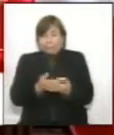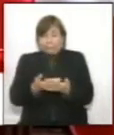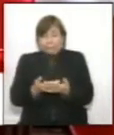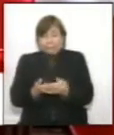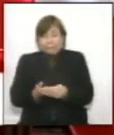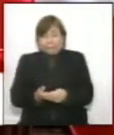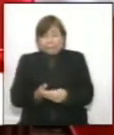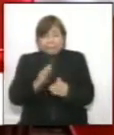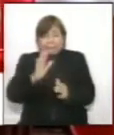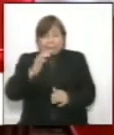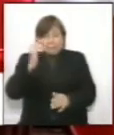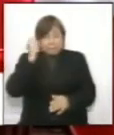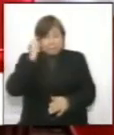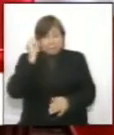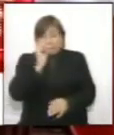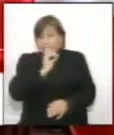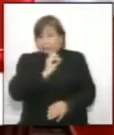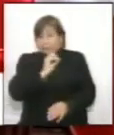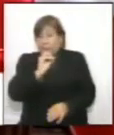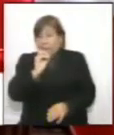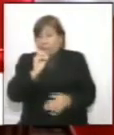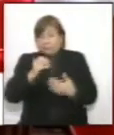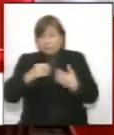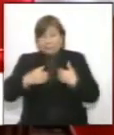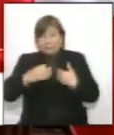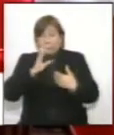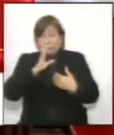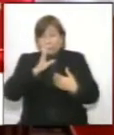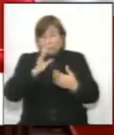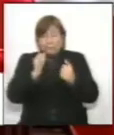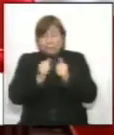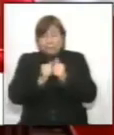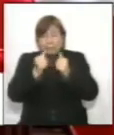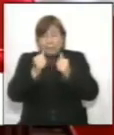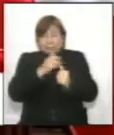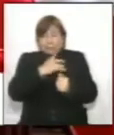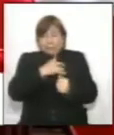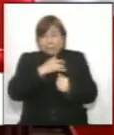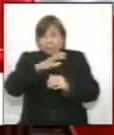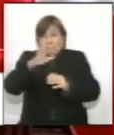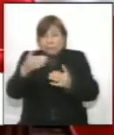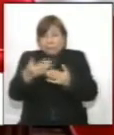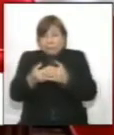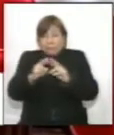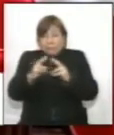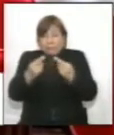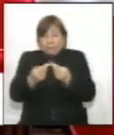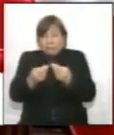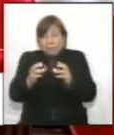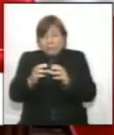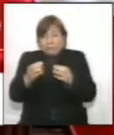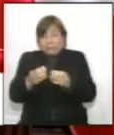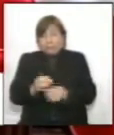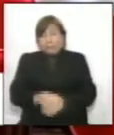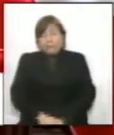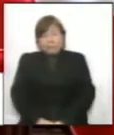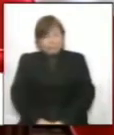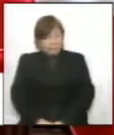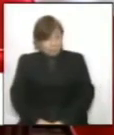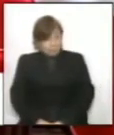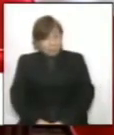su posición sin haber podido conversar con las bancadas o haber convencido a las bancadas porque se ha reunido con todas las bancadas. Y dicho sea de